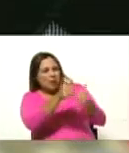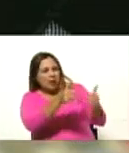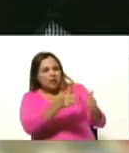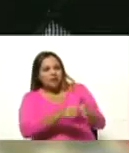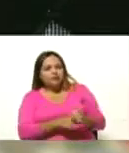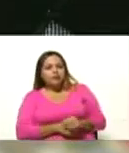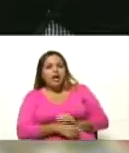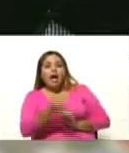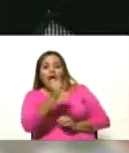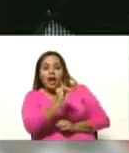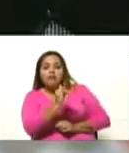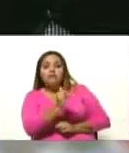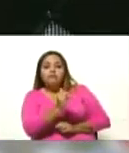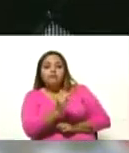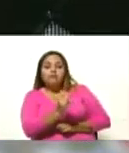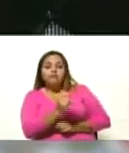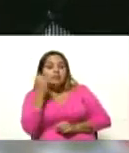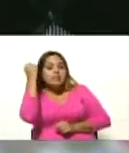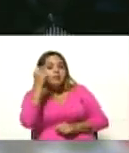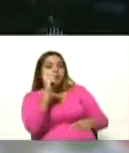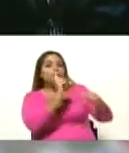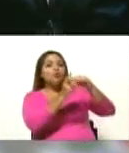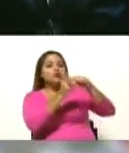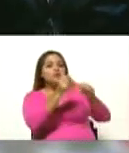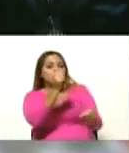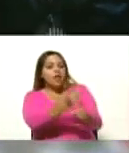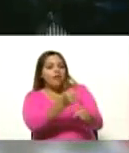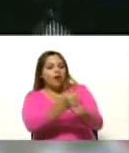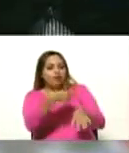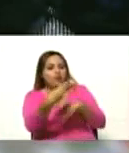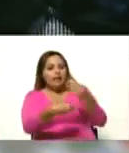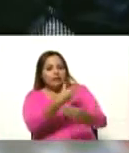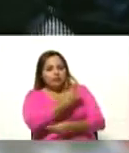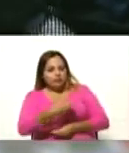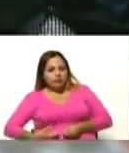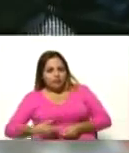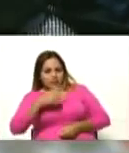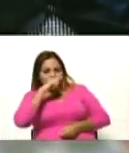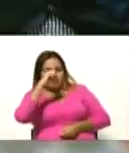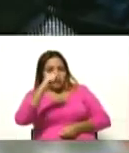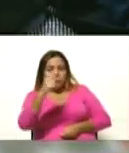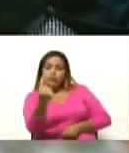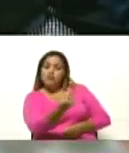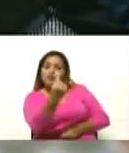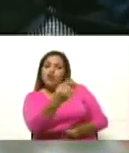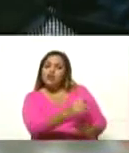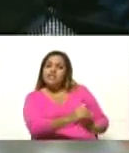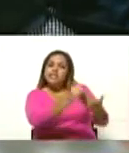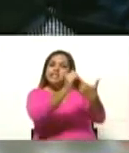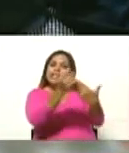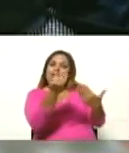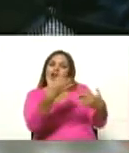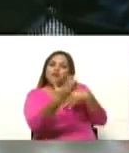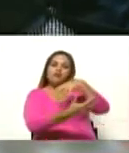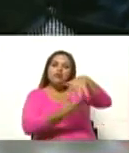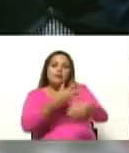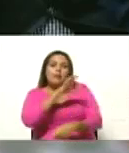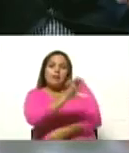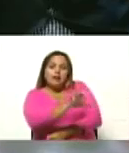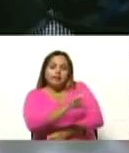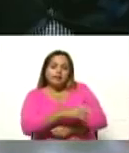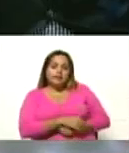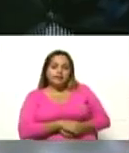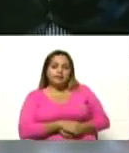Tiene una valoración positiva de la gestión. Eso tiene que ver, repito, con que es el único liderazgo que está hablando de los problemas del país y de